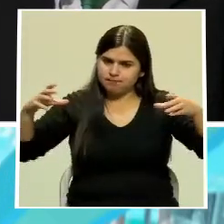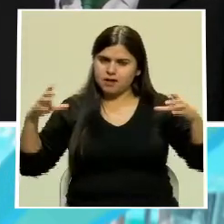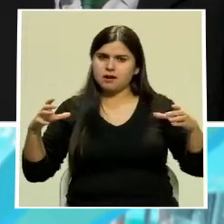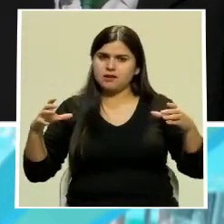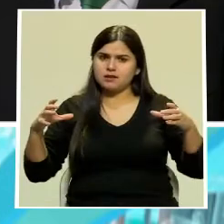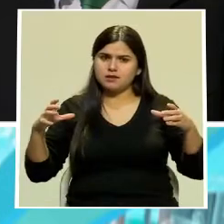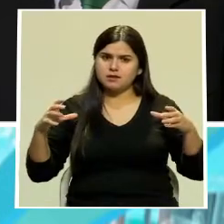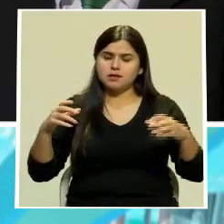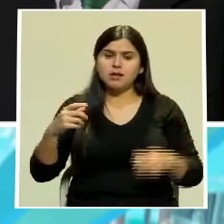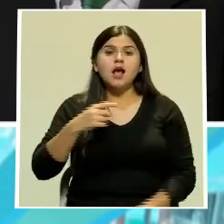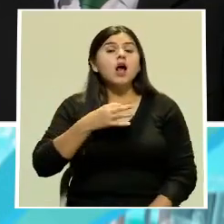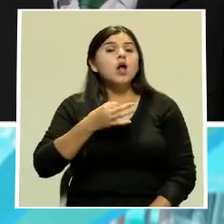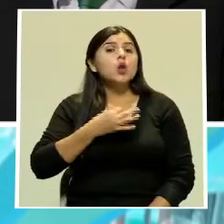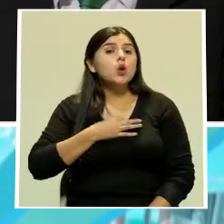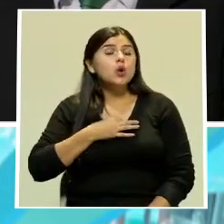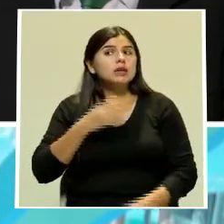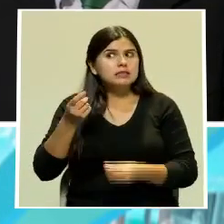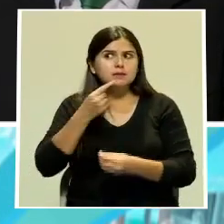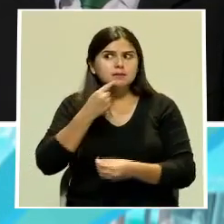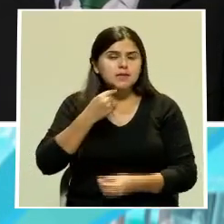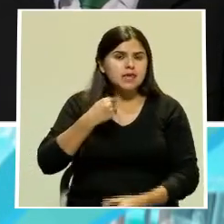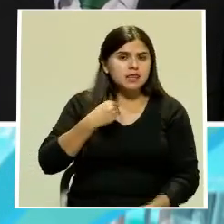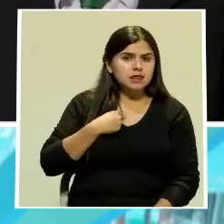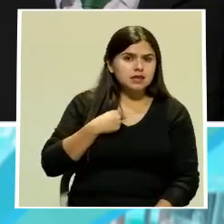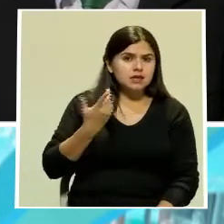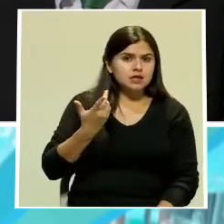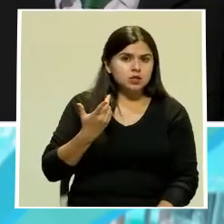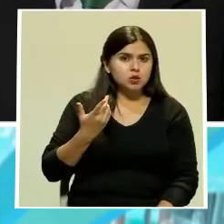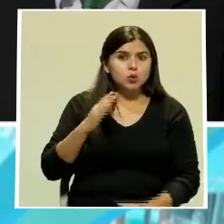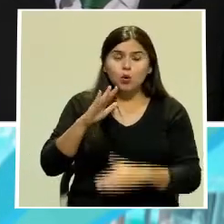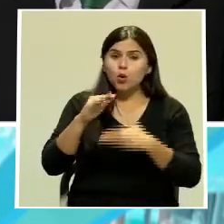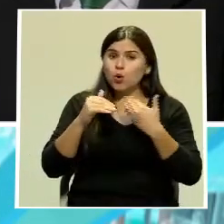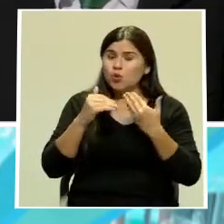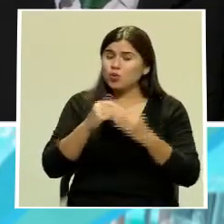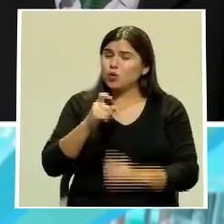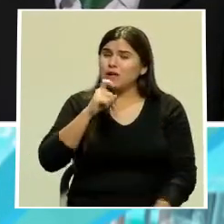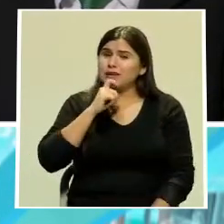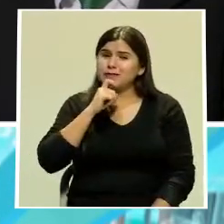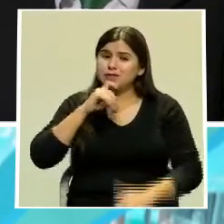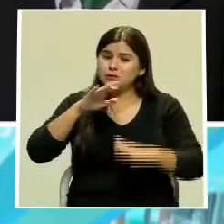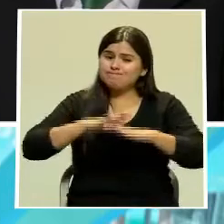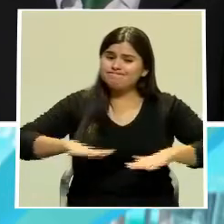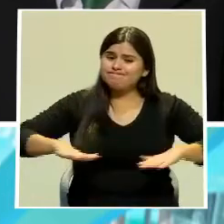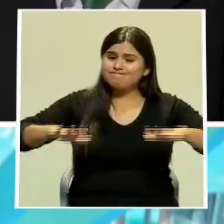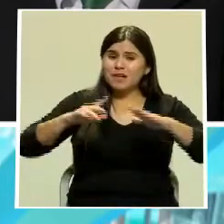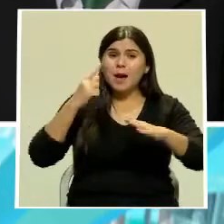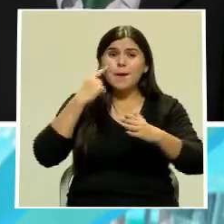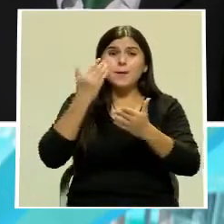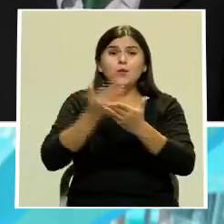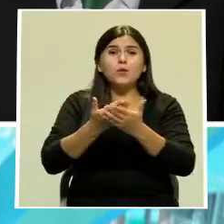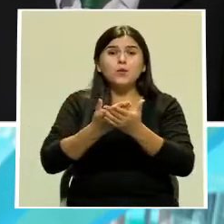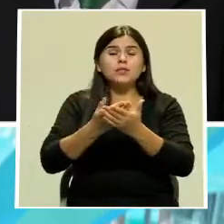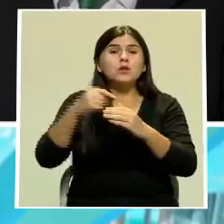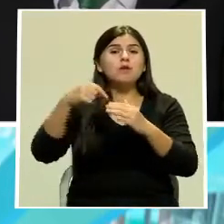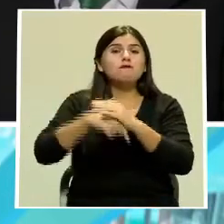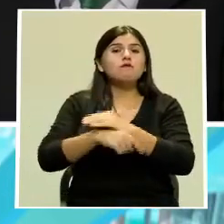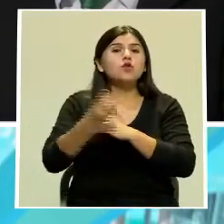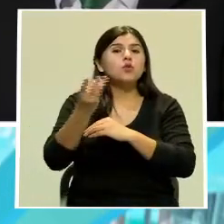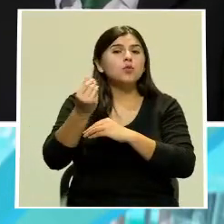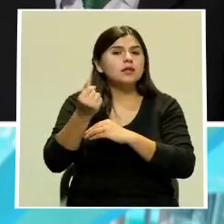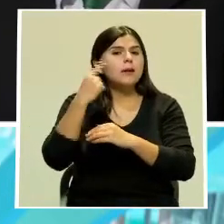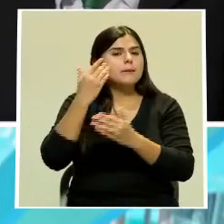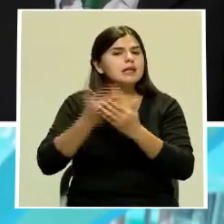Los alcaldes, pues de alguna forma me han transmitido, y desde luego que uno también sabe, toda la dificultad que está alrededor de la propuesta con el Fondo Monetario Internacional planteada por el